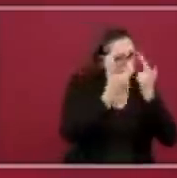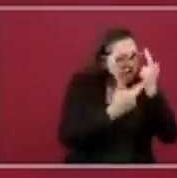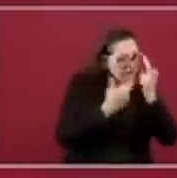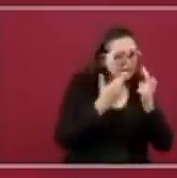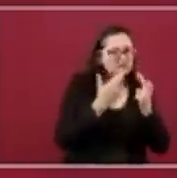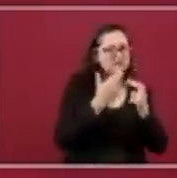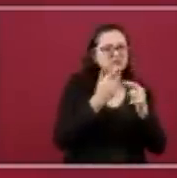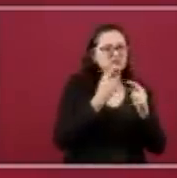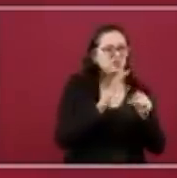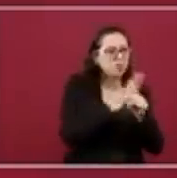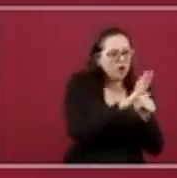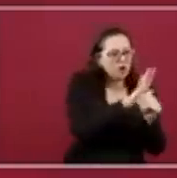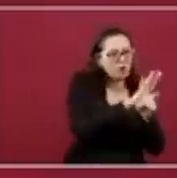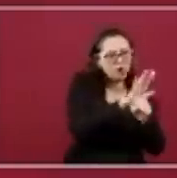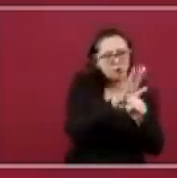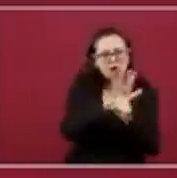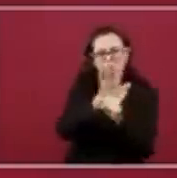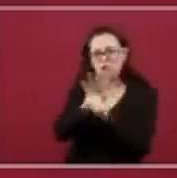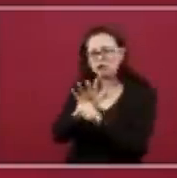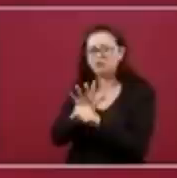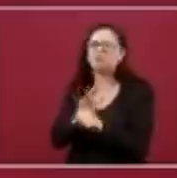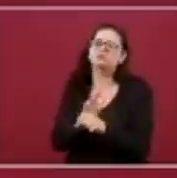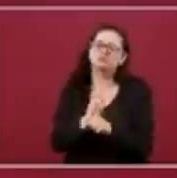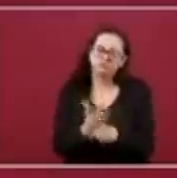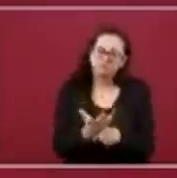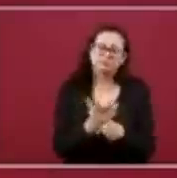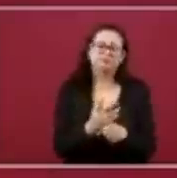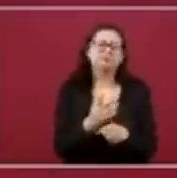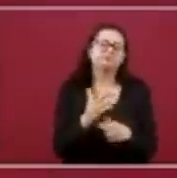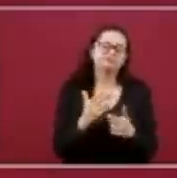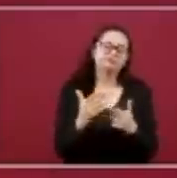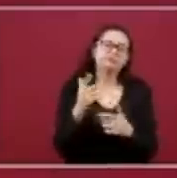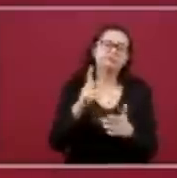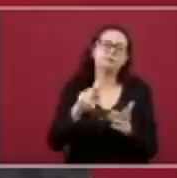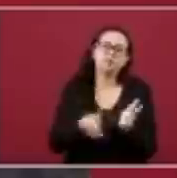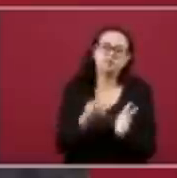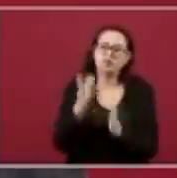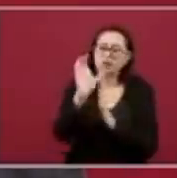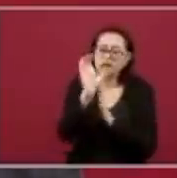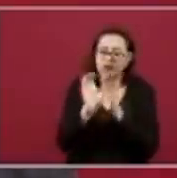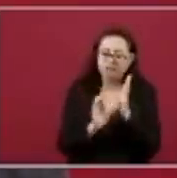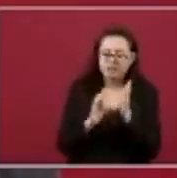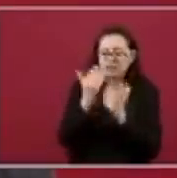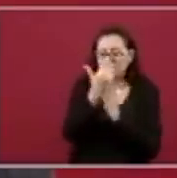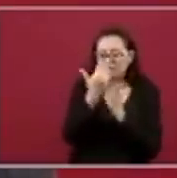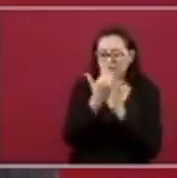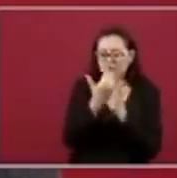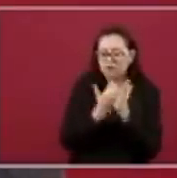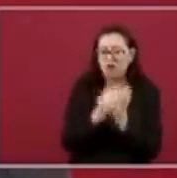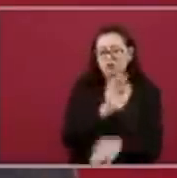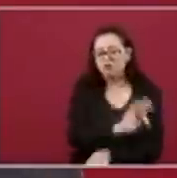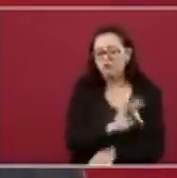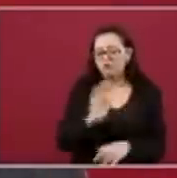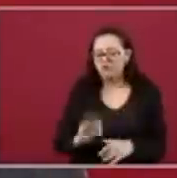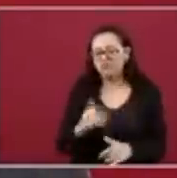para ir terminando obras en proceso. No nos equivocamos, desde el principio